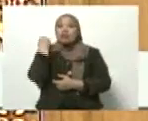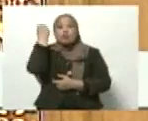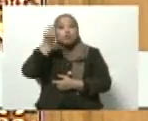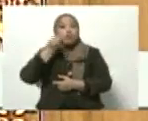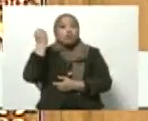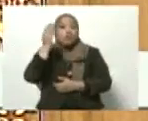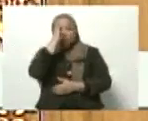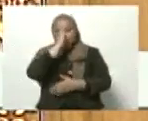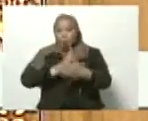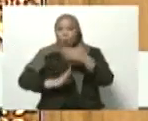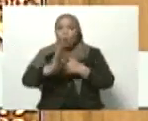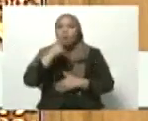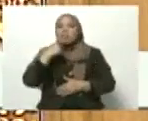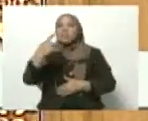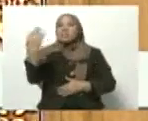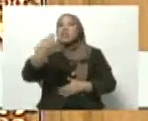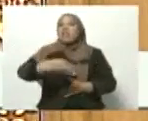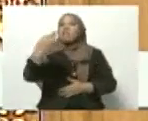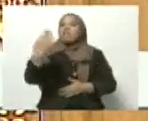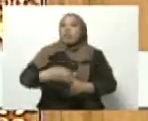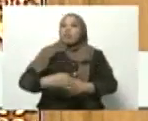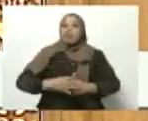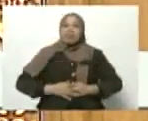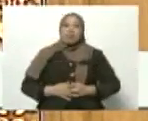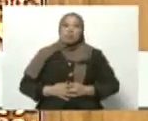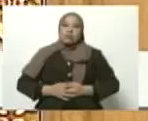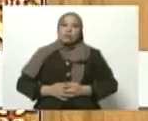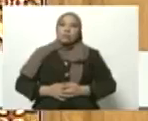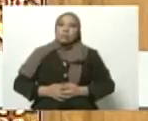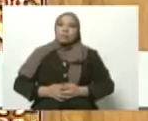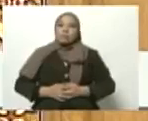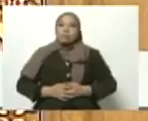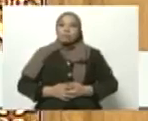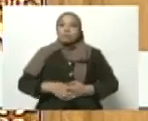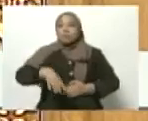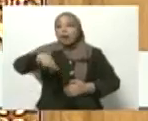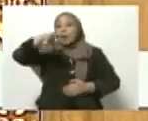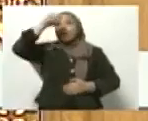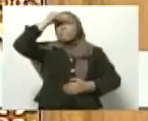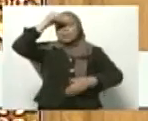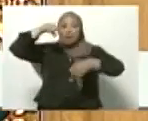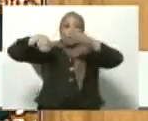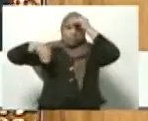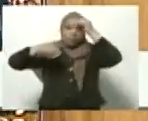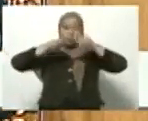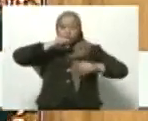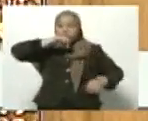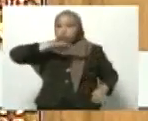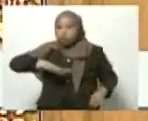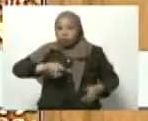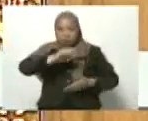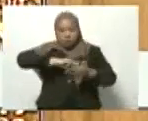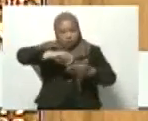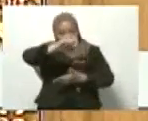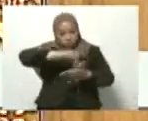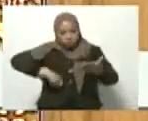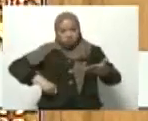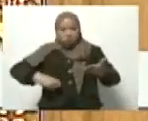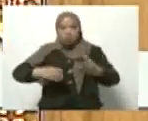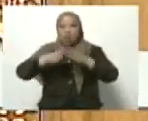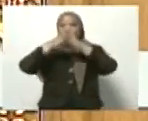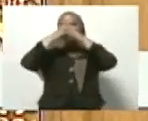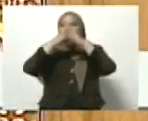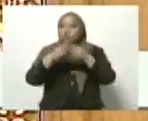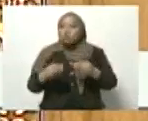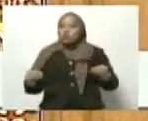confiables. No son confiables, aprendamos de la historia. Firmemos lo que firmemos, pero con toda la desconfianza del